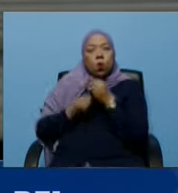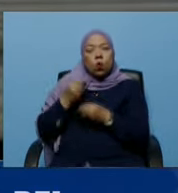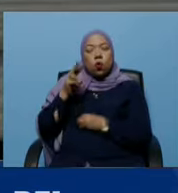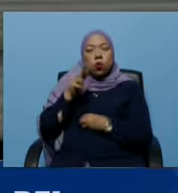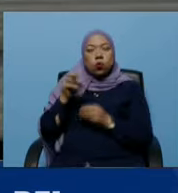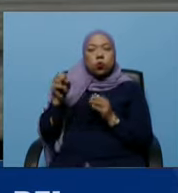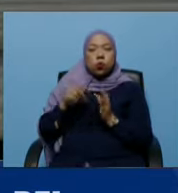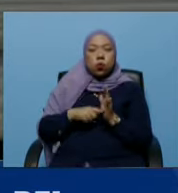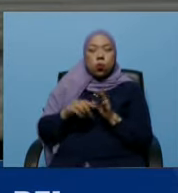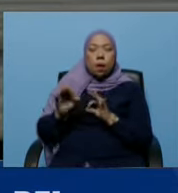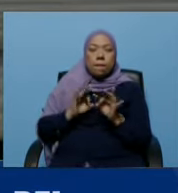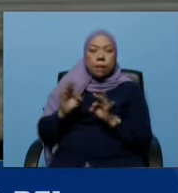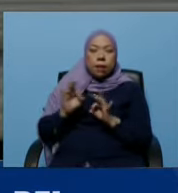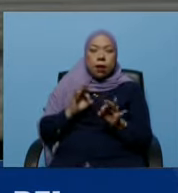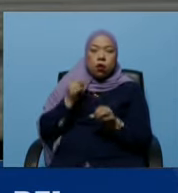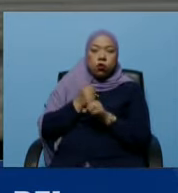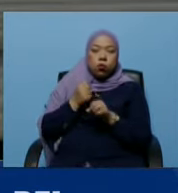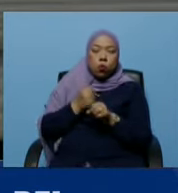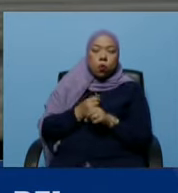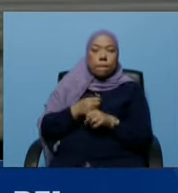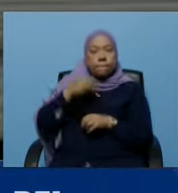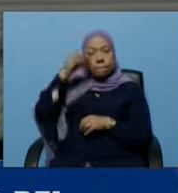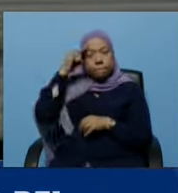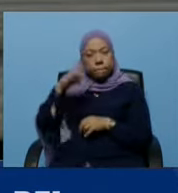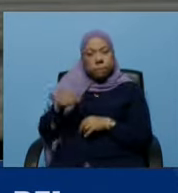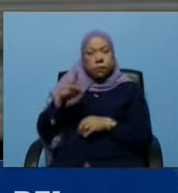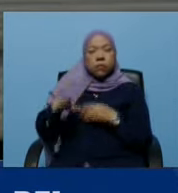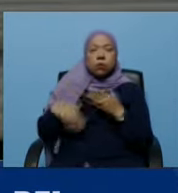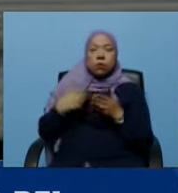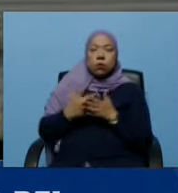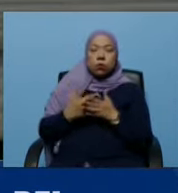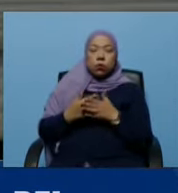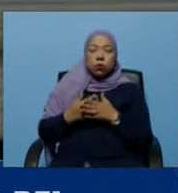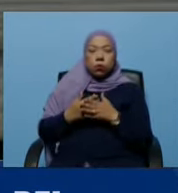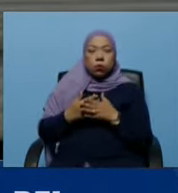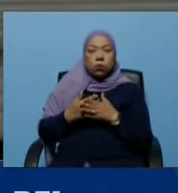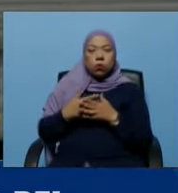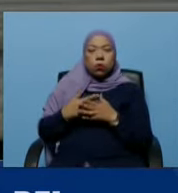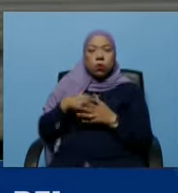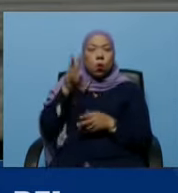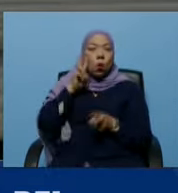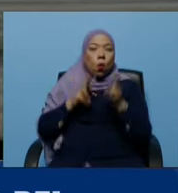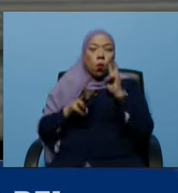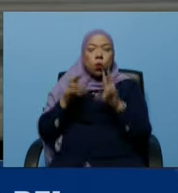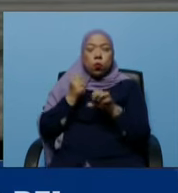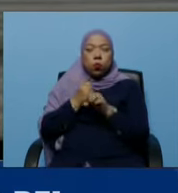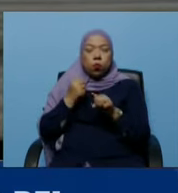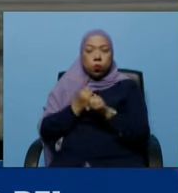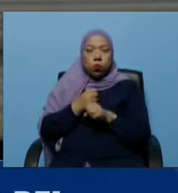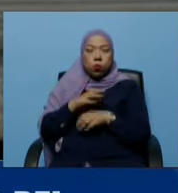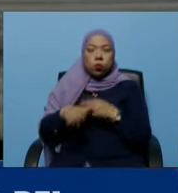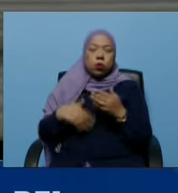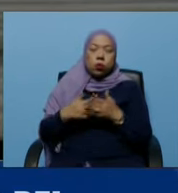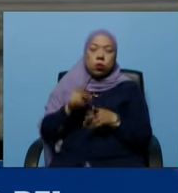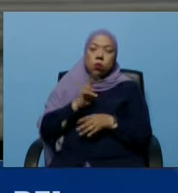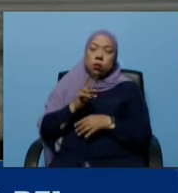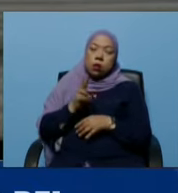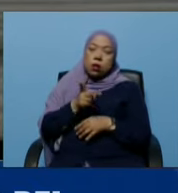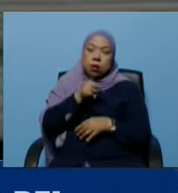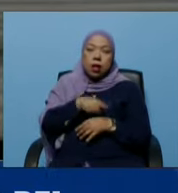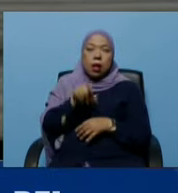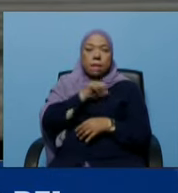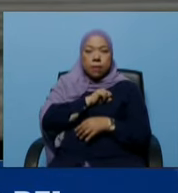200 años preparaba su ejército para echar al imperio insolente y genocida de